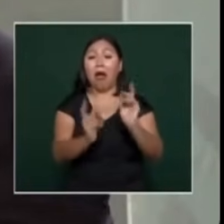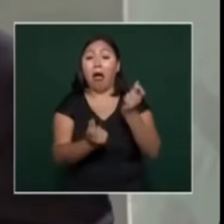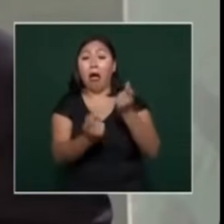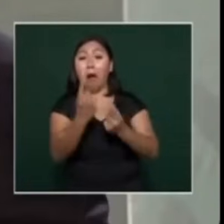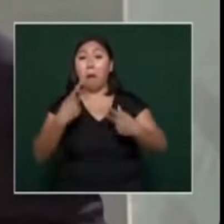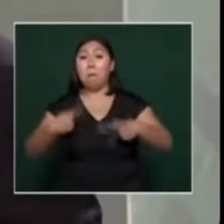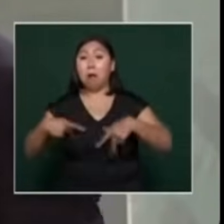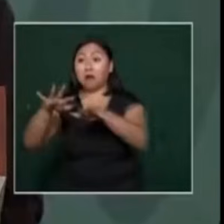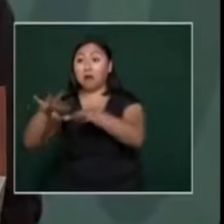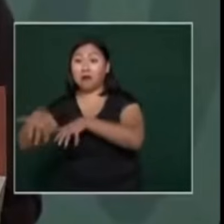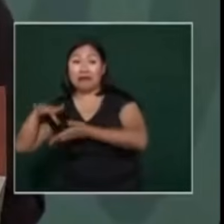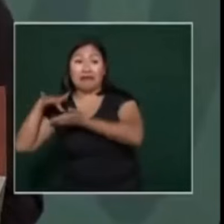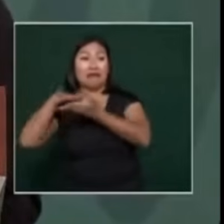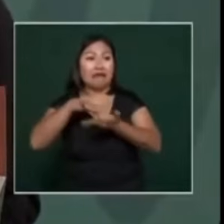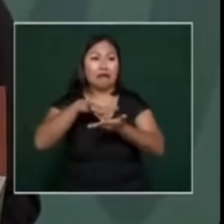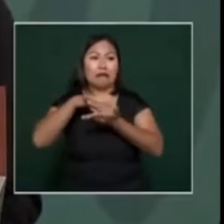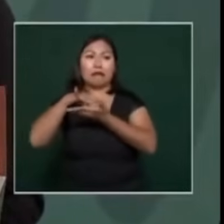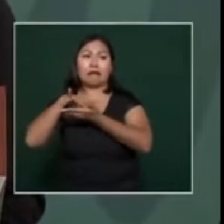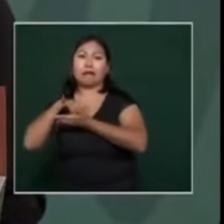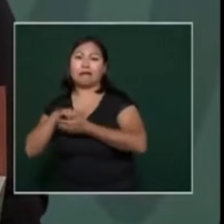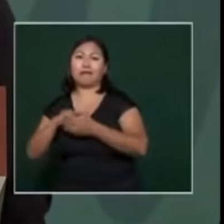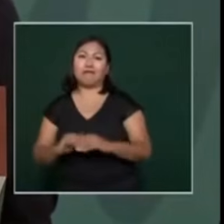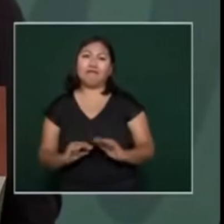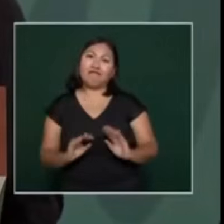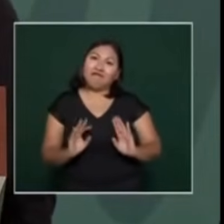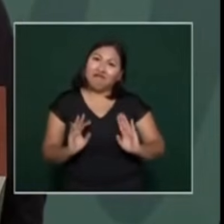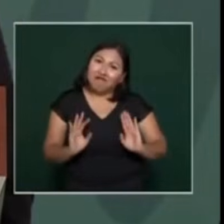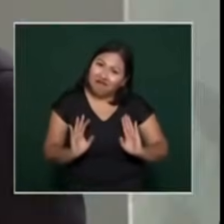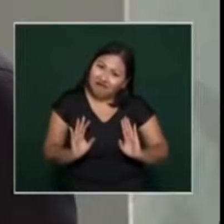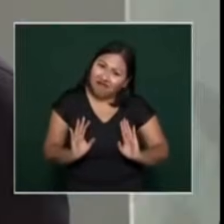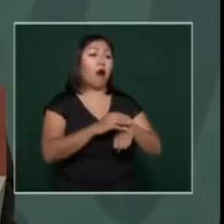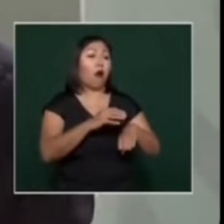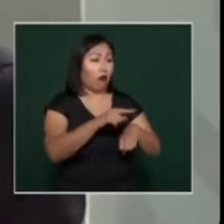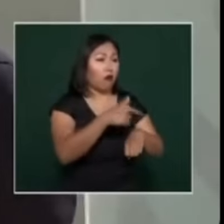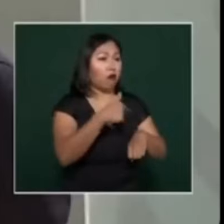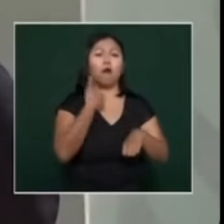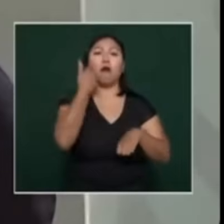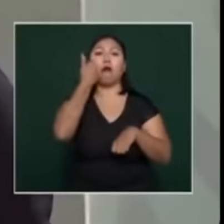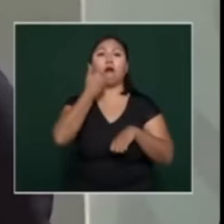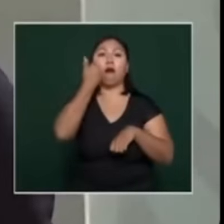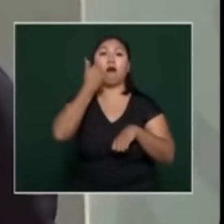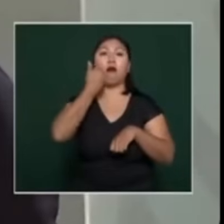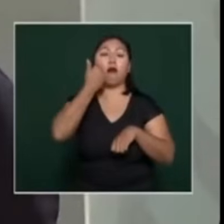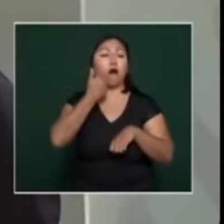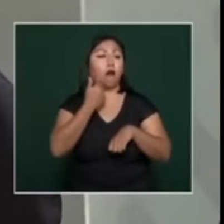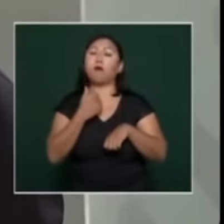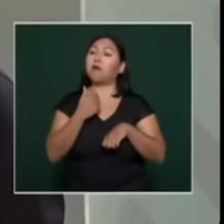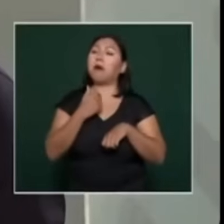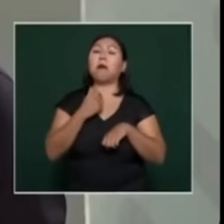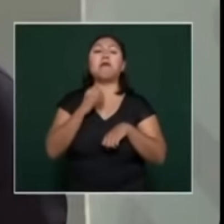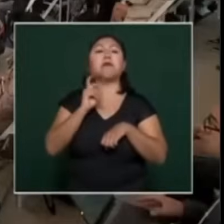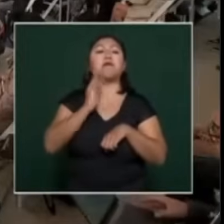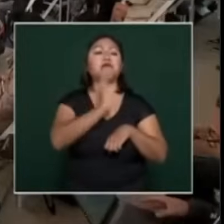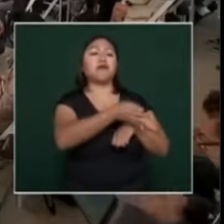No, se hace notas y se sabe hasta en el Vaticano. Pues esto es lo que dijo el presidente, amigos